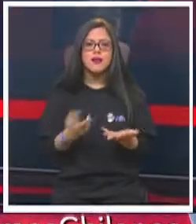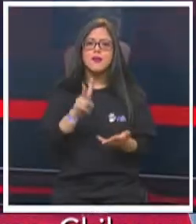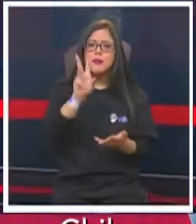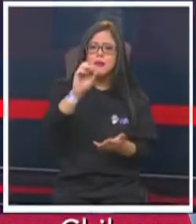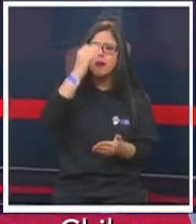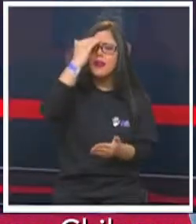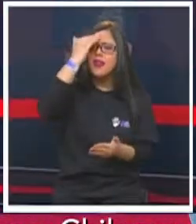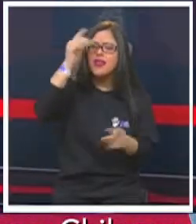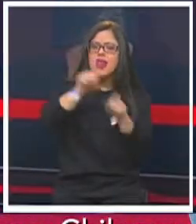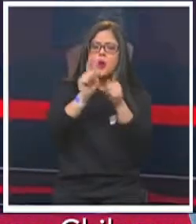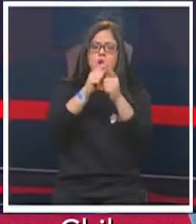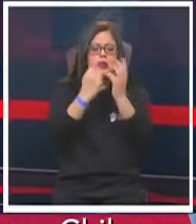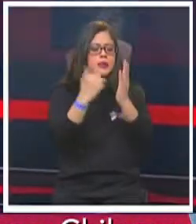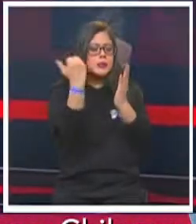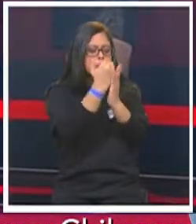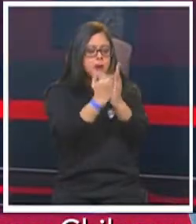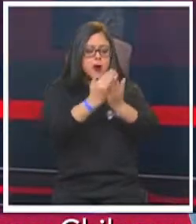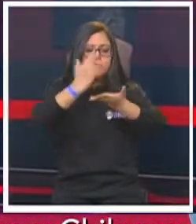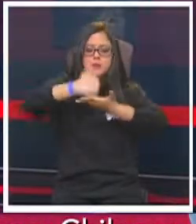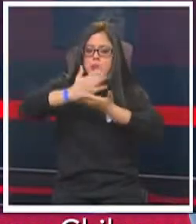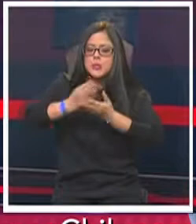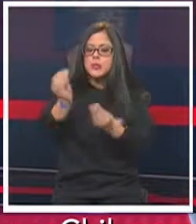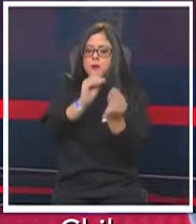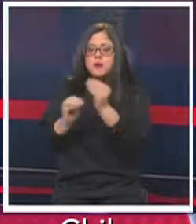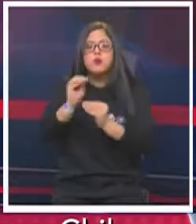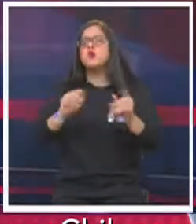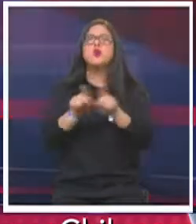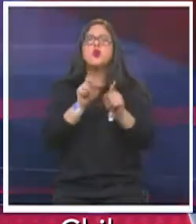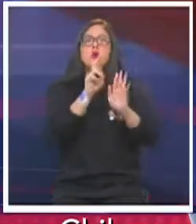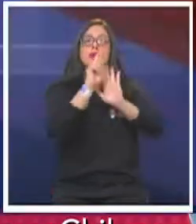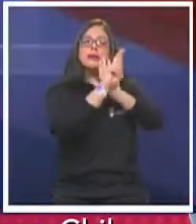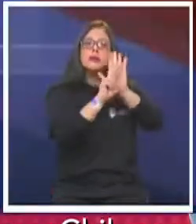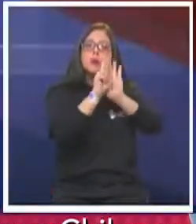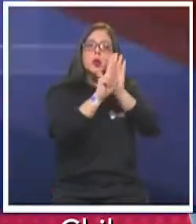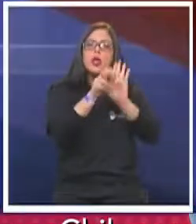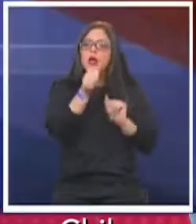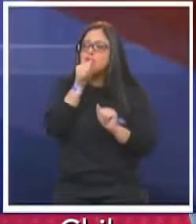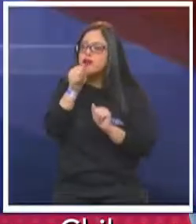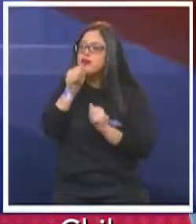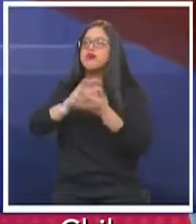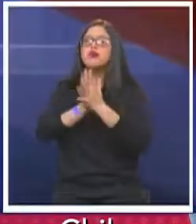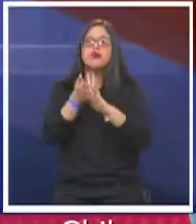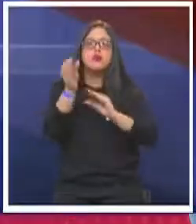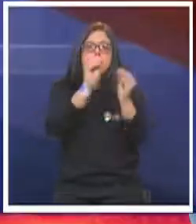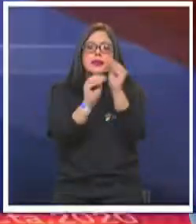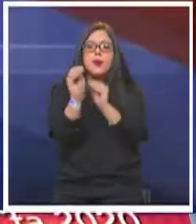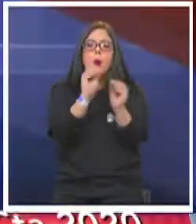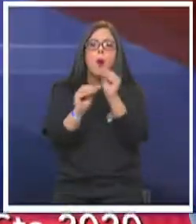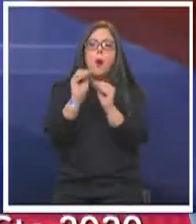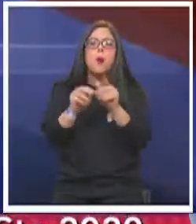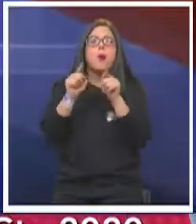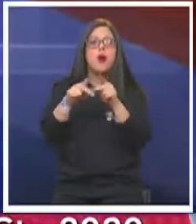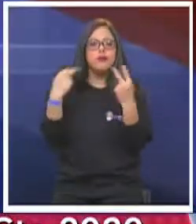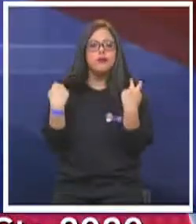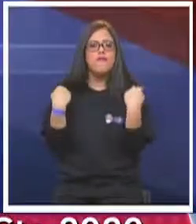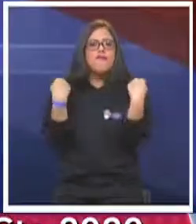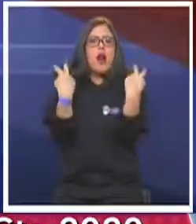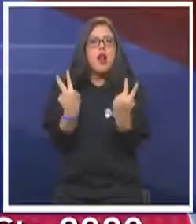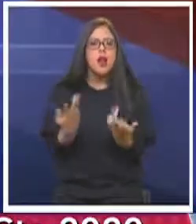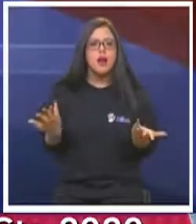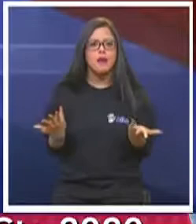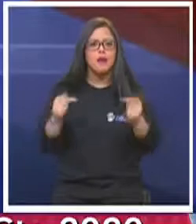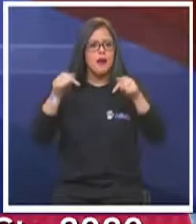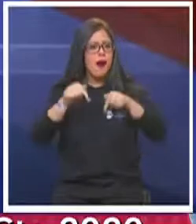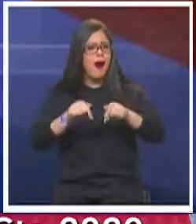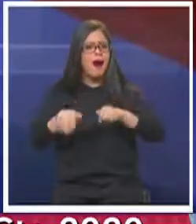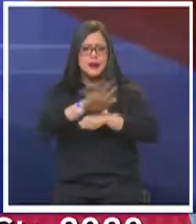se ha producido este programa, todos estos reportajes que ustedes han visto, toda la producción. Hay que ser muy valiente en medio de la